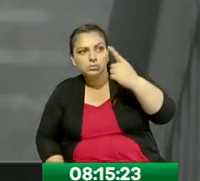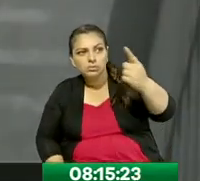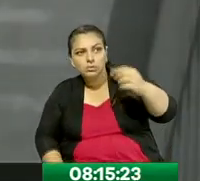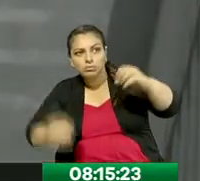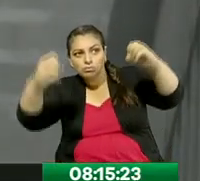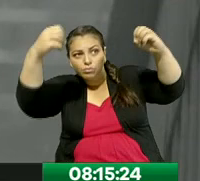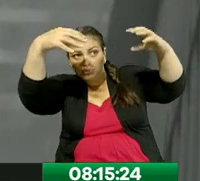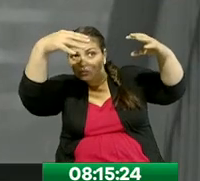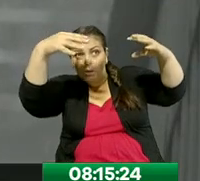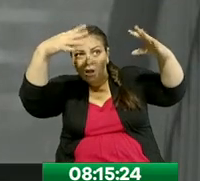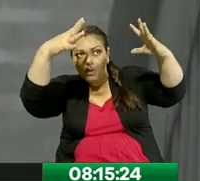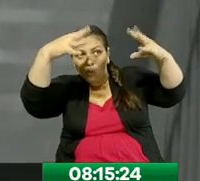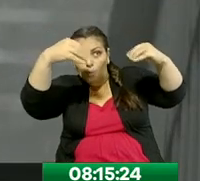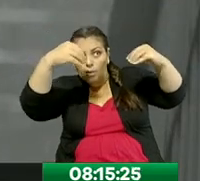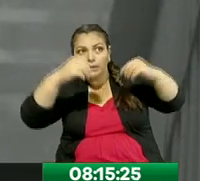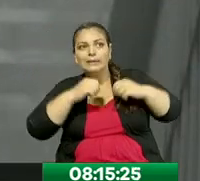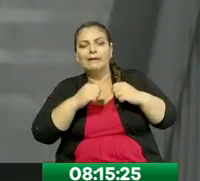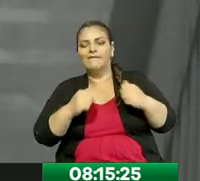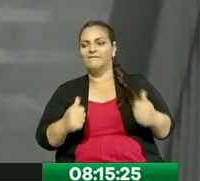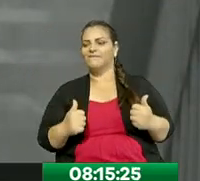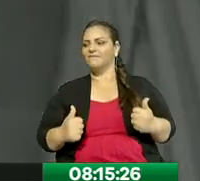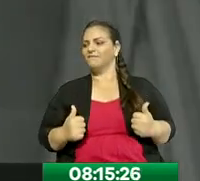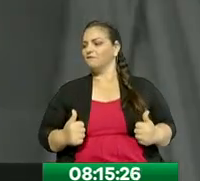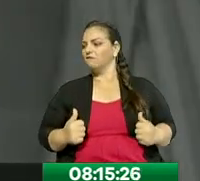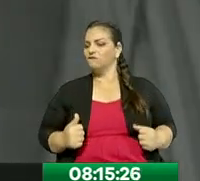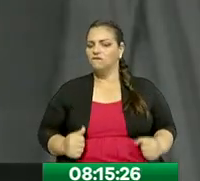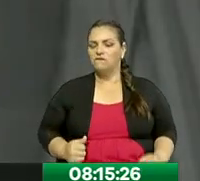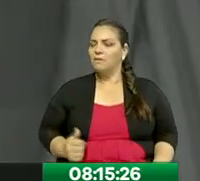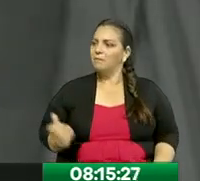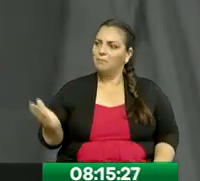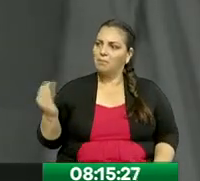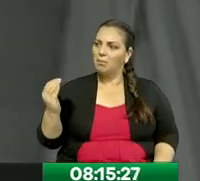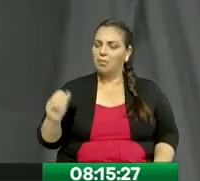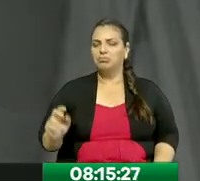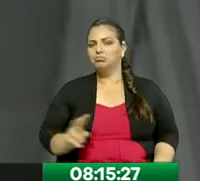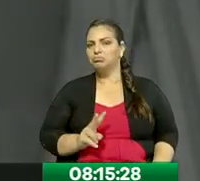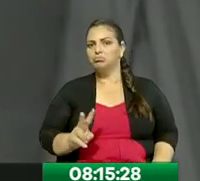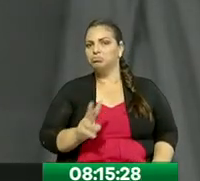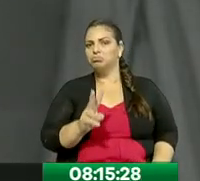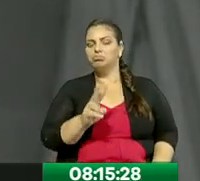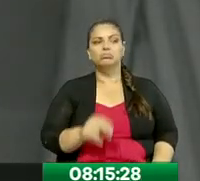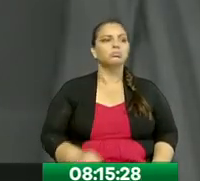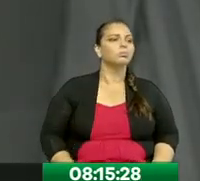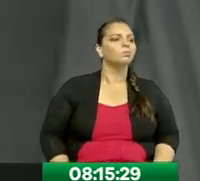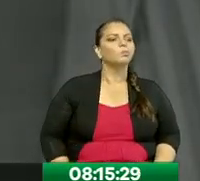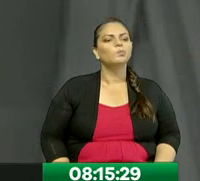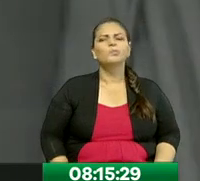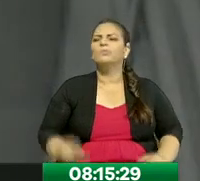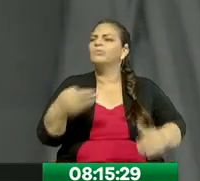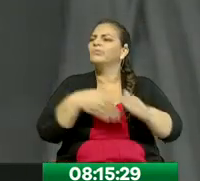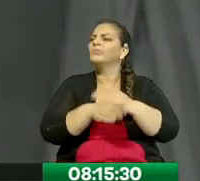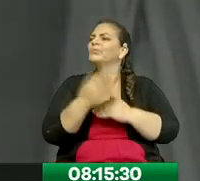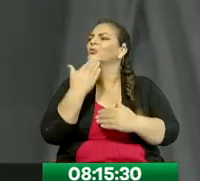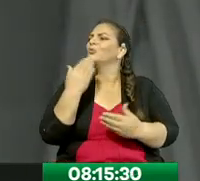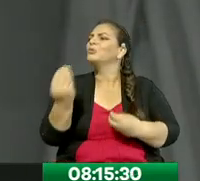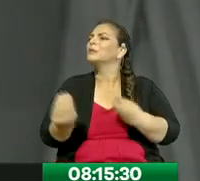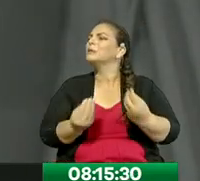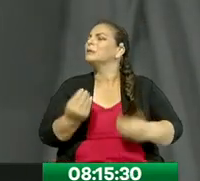Avanzaron un poco más para observar y analizar la situación. Querían encontrar la forma más fácil de